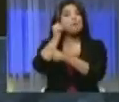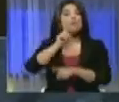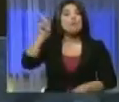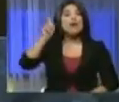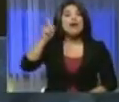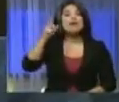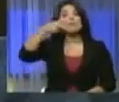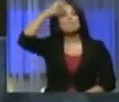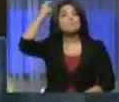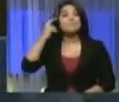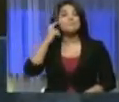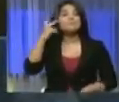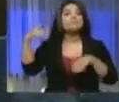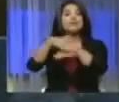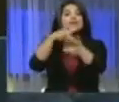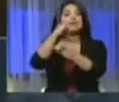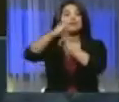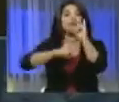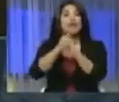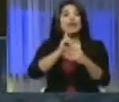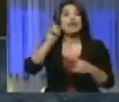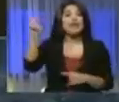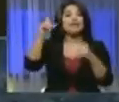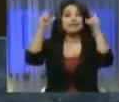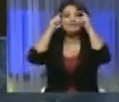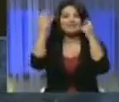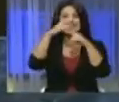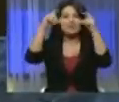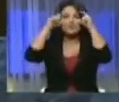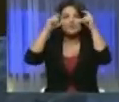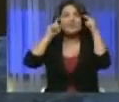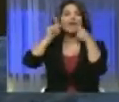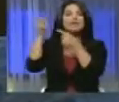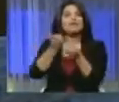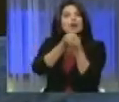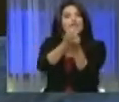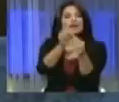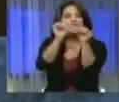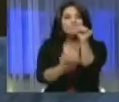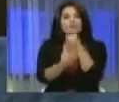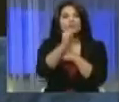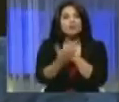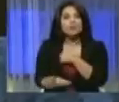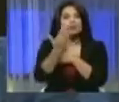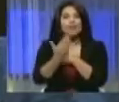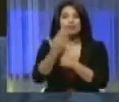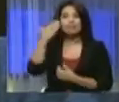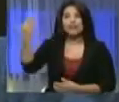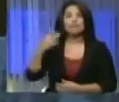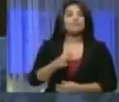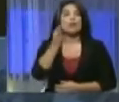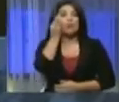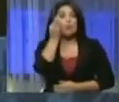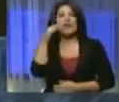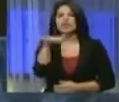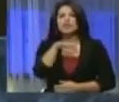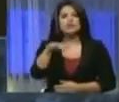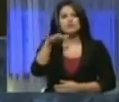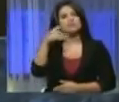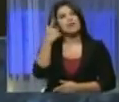Rodríguez Gómez. También es una información muy importante para el mundo entero. Allá está. En Arabia Saudita debe